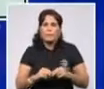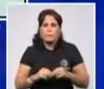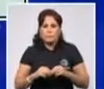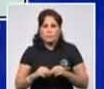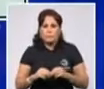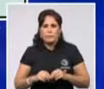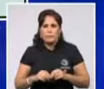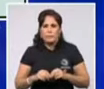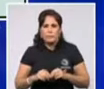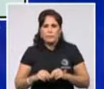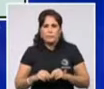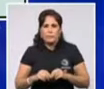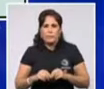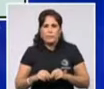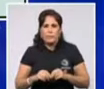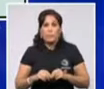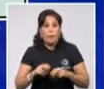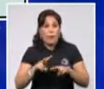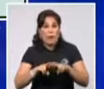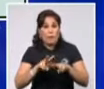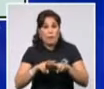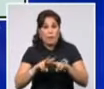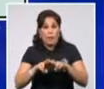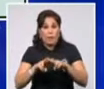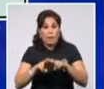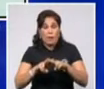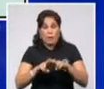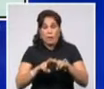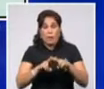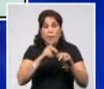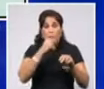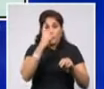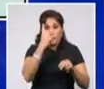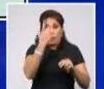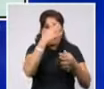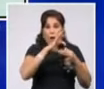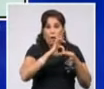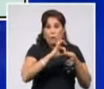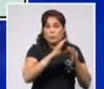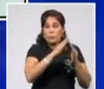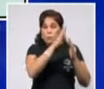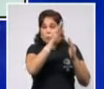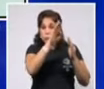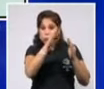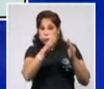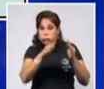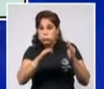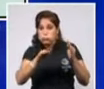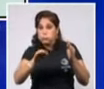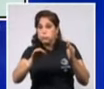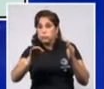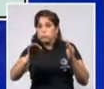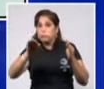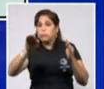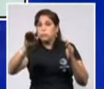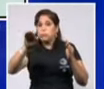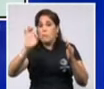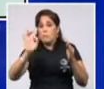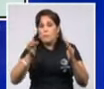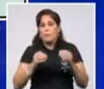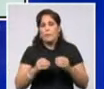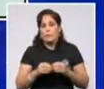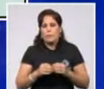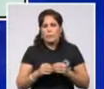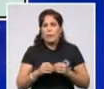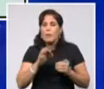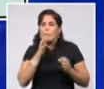Ahí tenemos La Habana ya en el último, desde el primero de agosto, cómo ha sido, donde